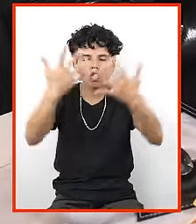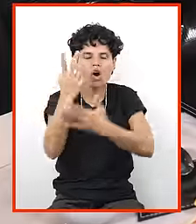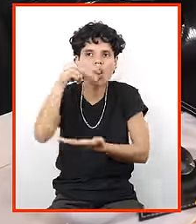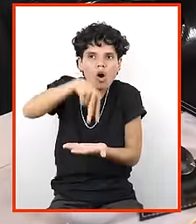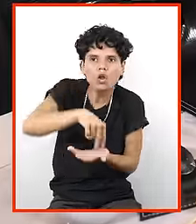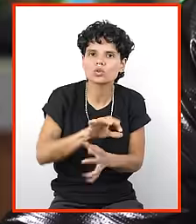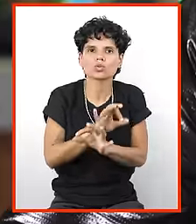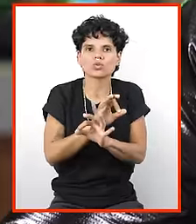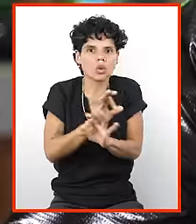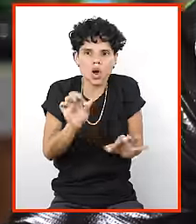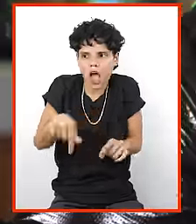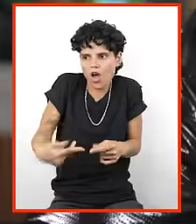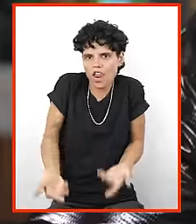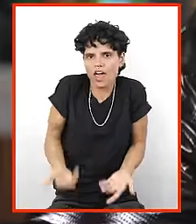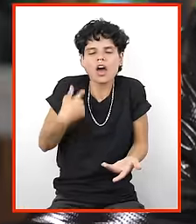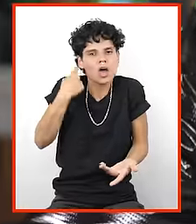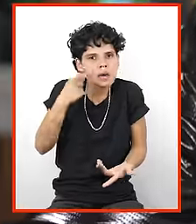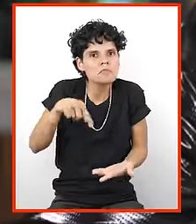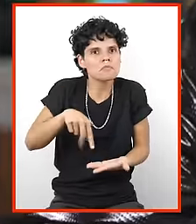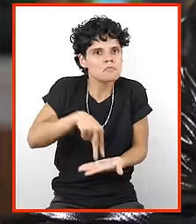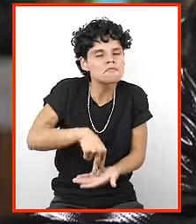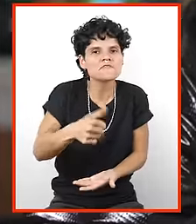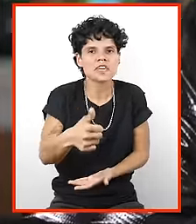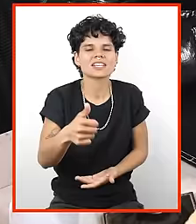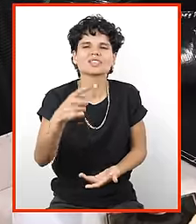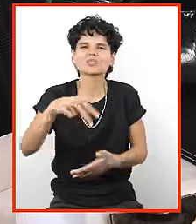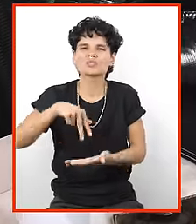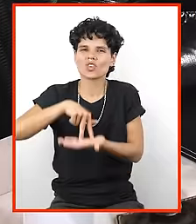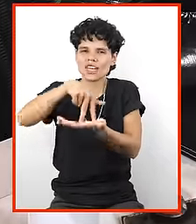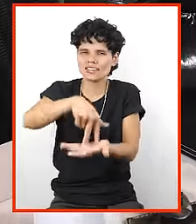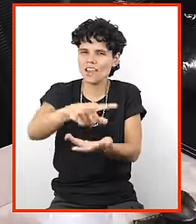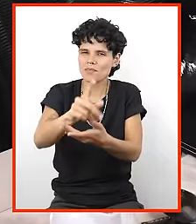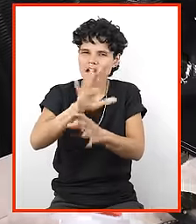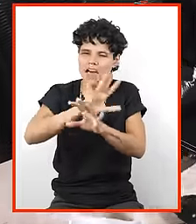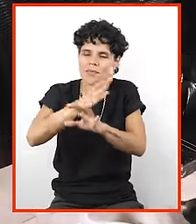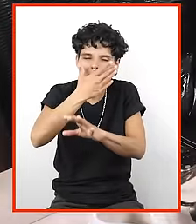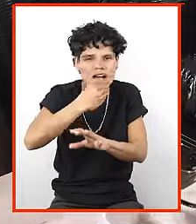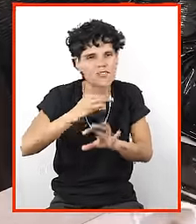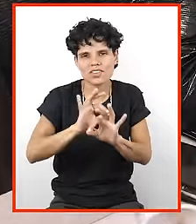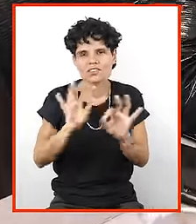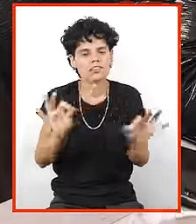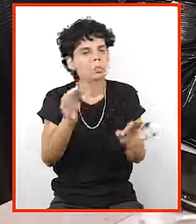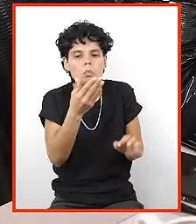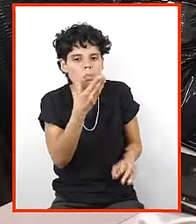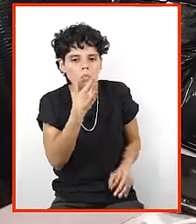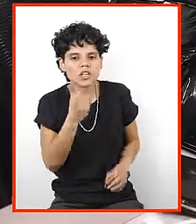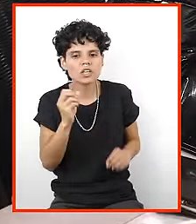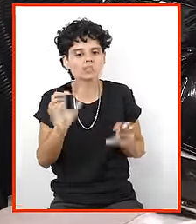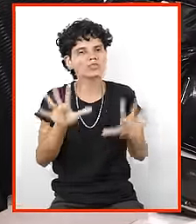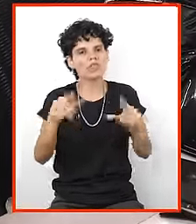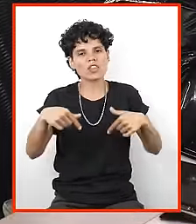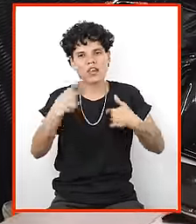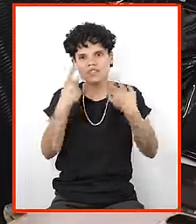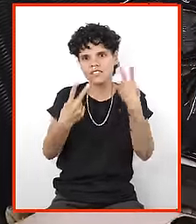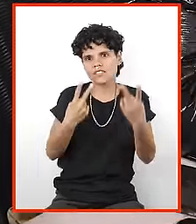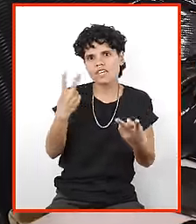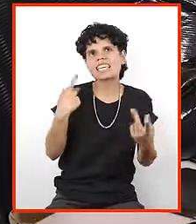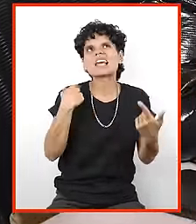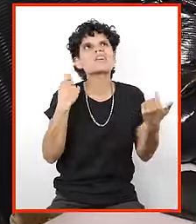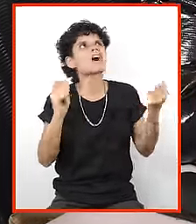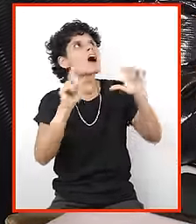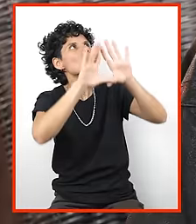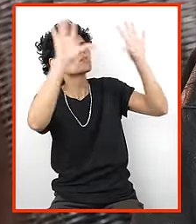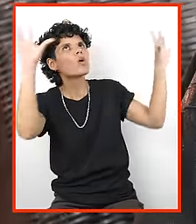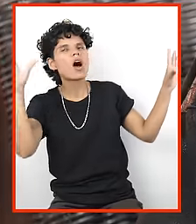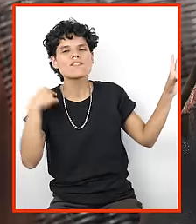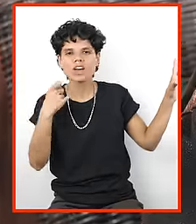bacán. Es un escenario maravilloso. Es súper lindo, de verdad. Hoy día vi como las muestras de lo que se va